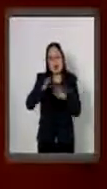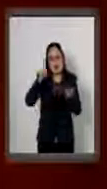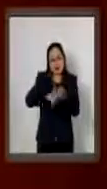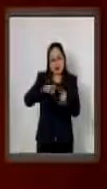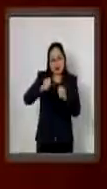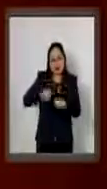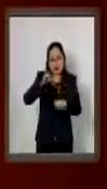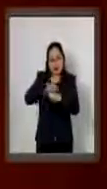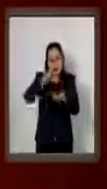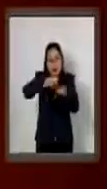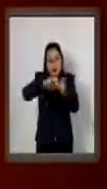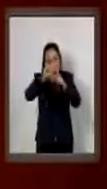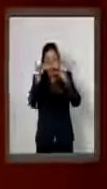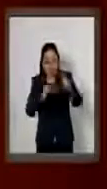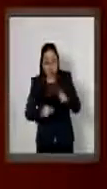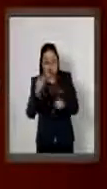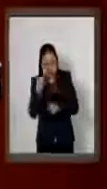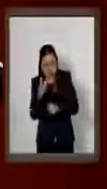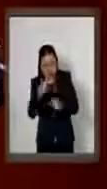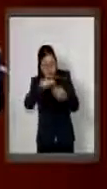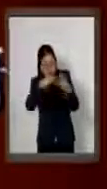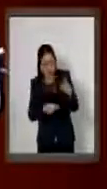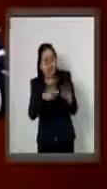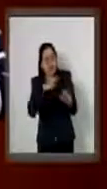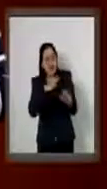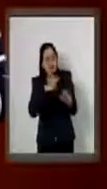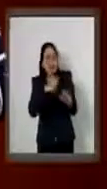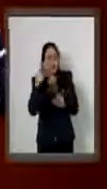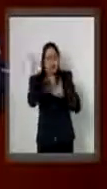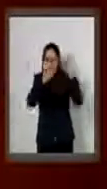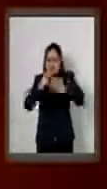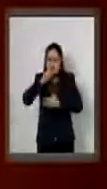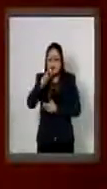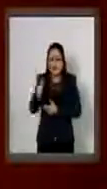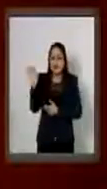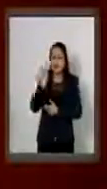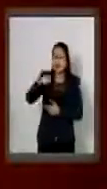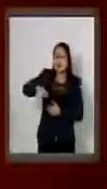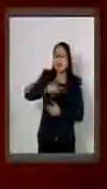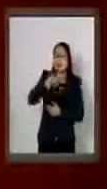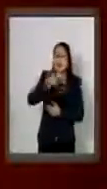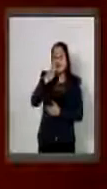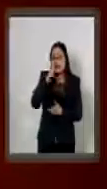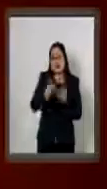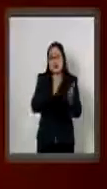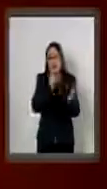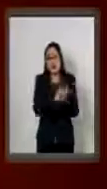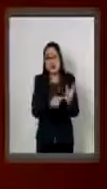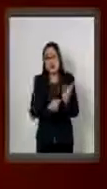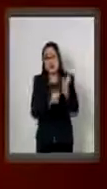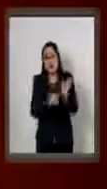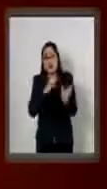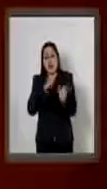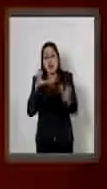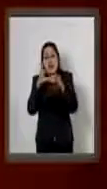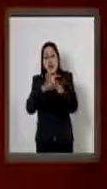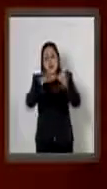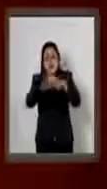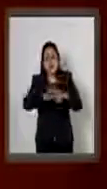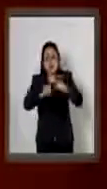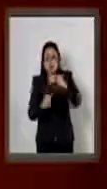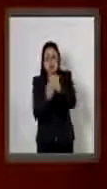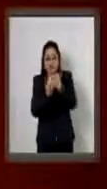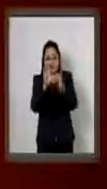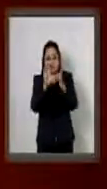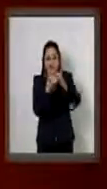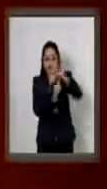seguridad nacional. No nos confundamos. A quienes quieren hacer creer que esta ley tiene sustento constitucional, es